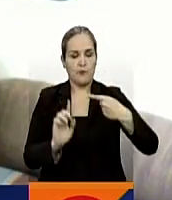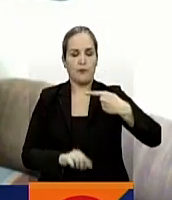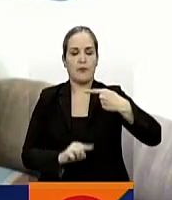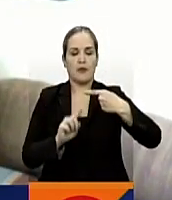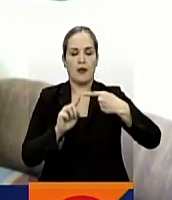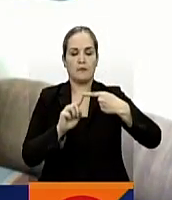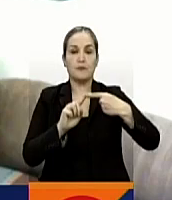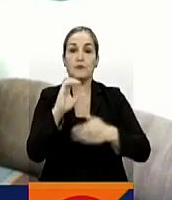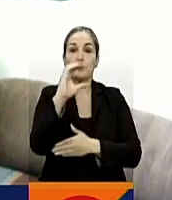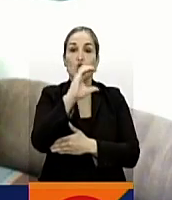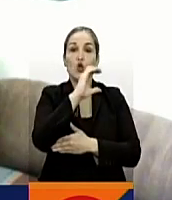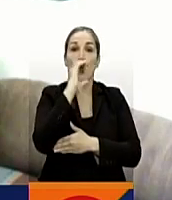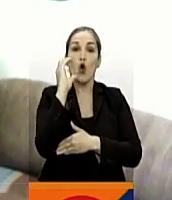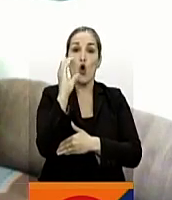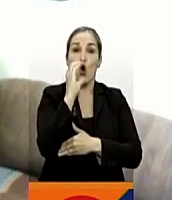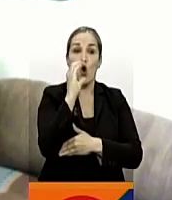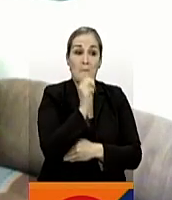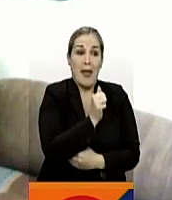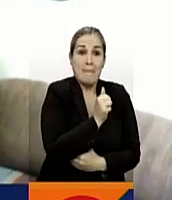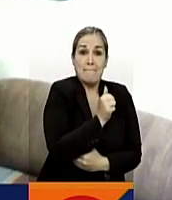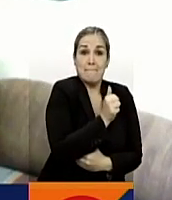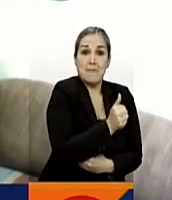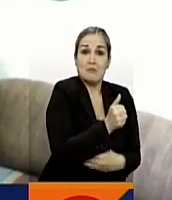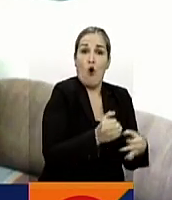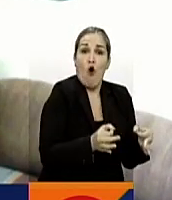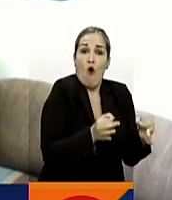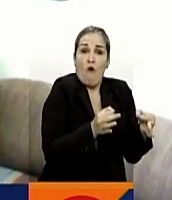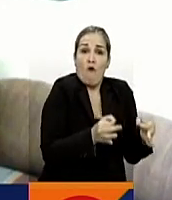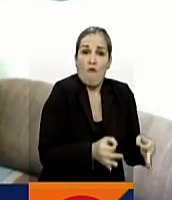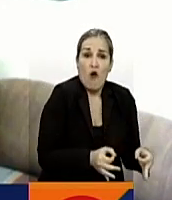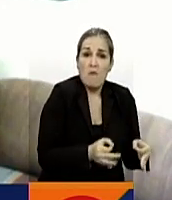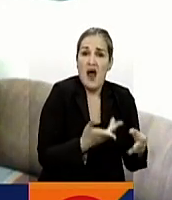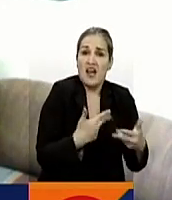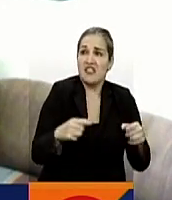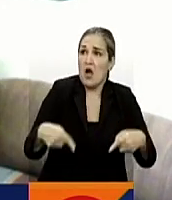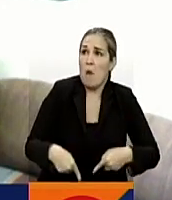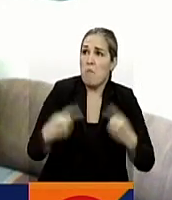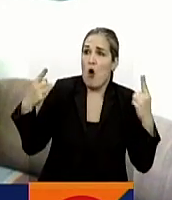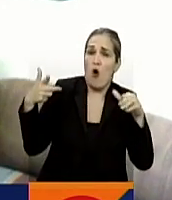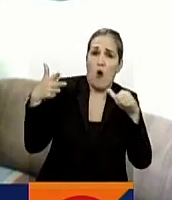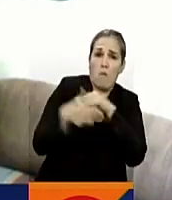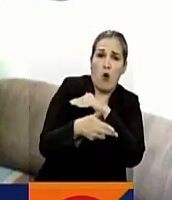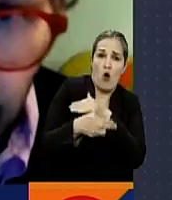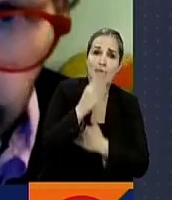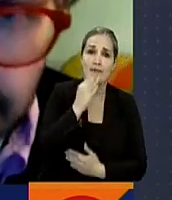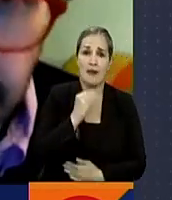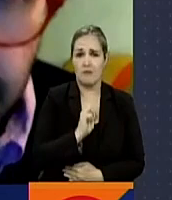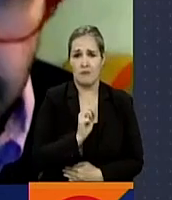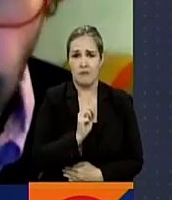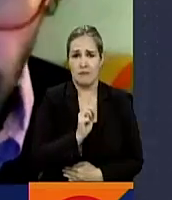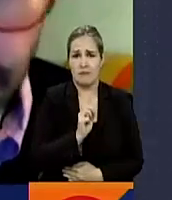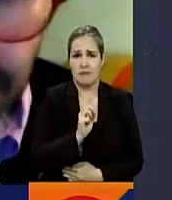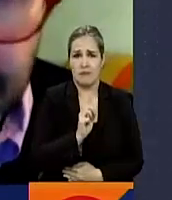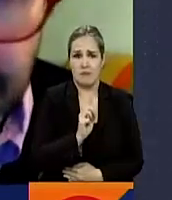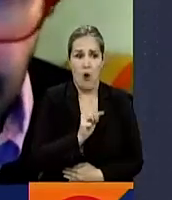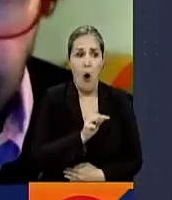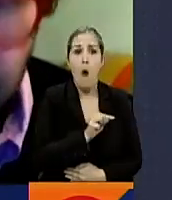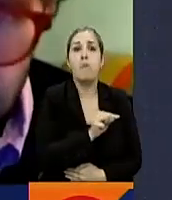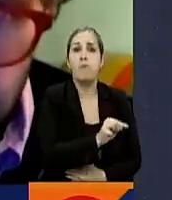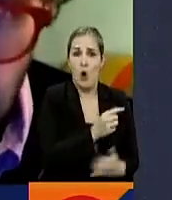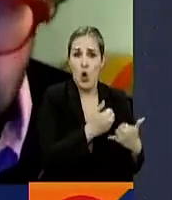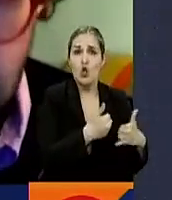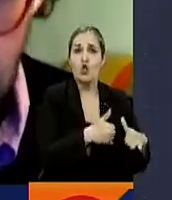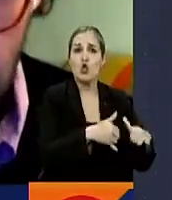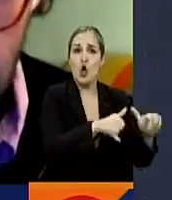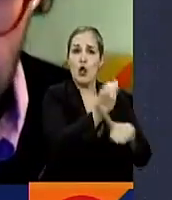Colombia no suspendió de manera formar las relaciones diplomáticas con Israel eh el embajador israelí Todavía está